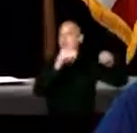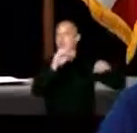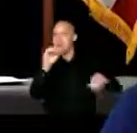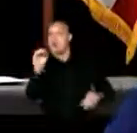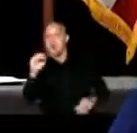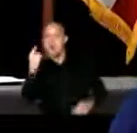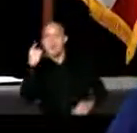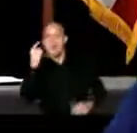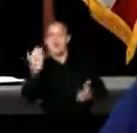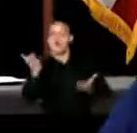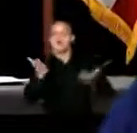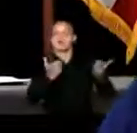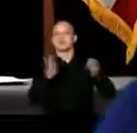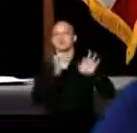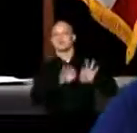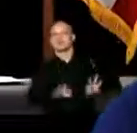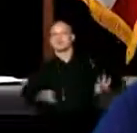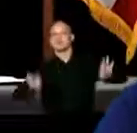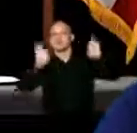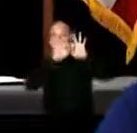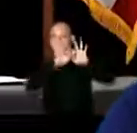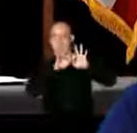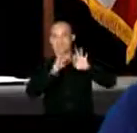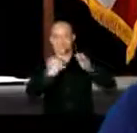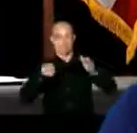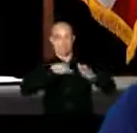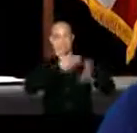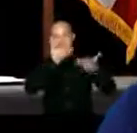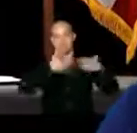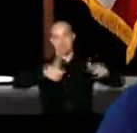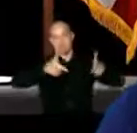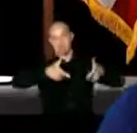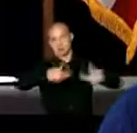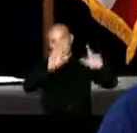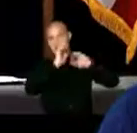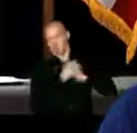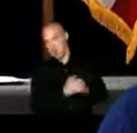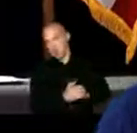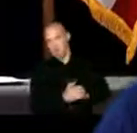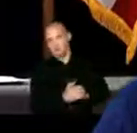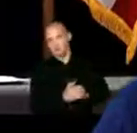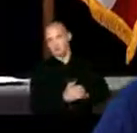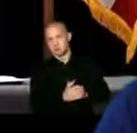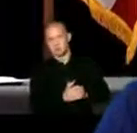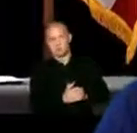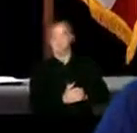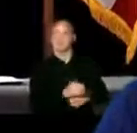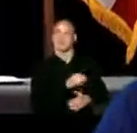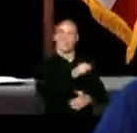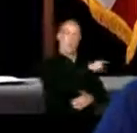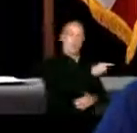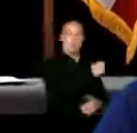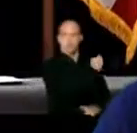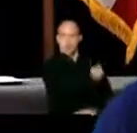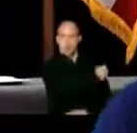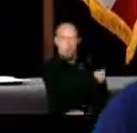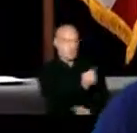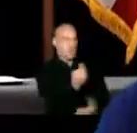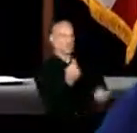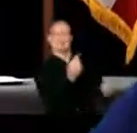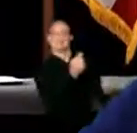salones de actividades, instituciones financieras, solo capacidad de 25%. De haber fila, deben garantizar